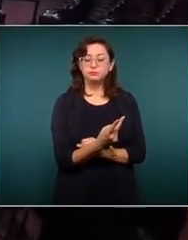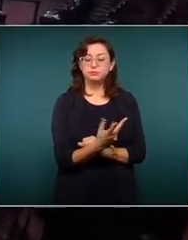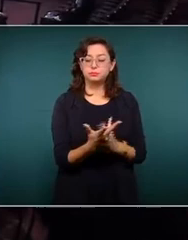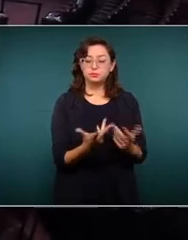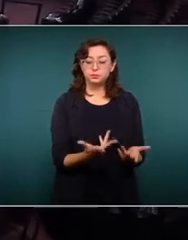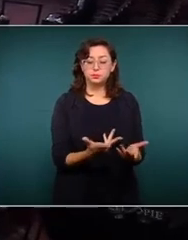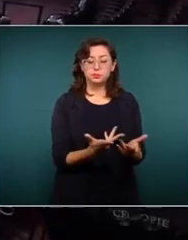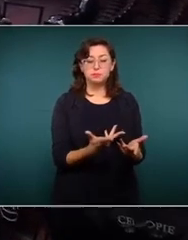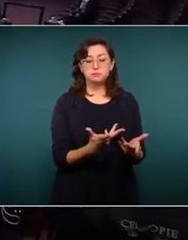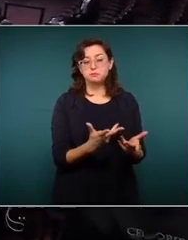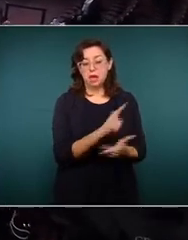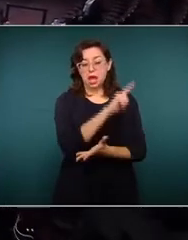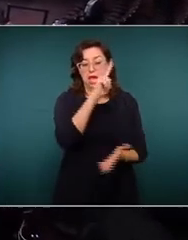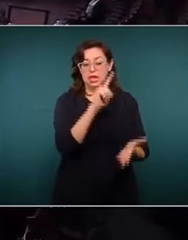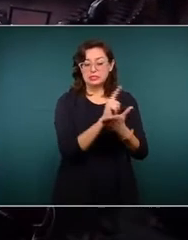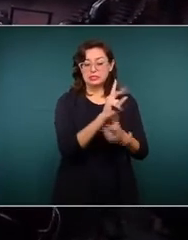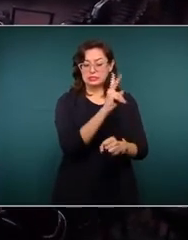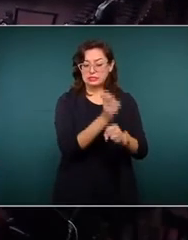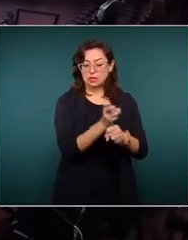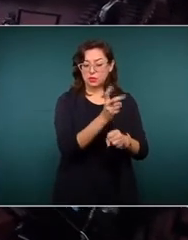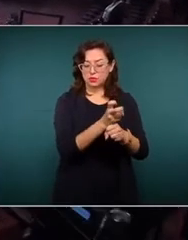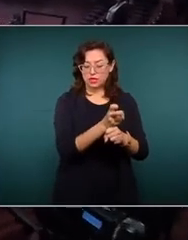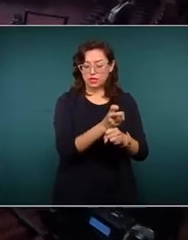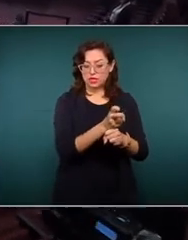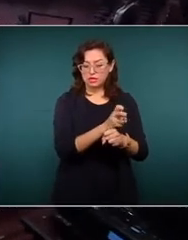a partir de una ley secundaria,